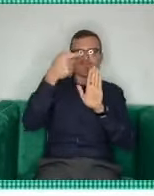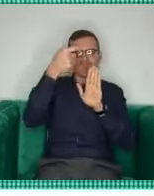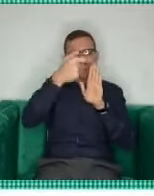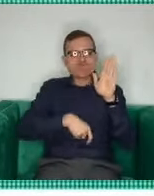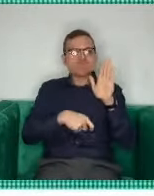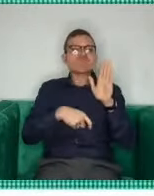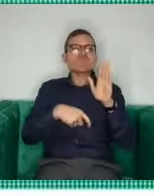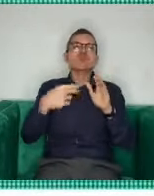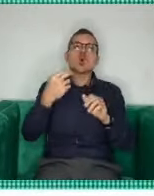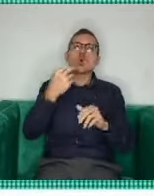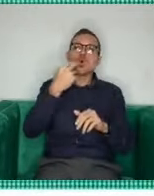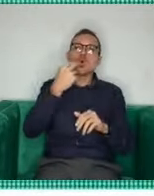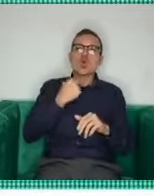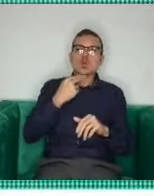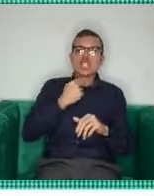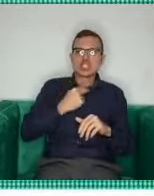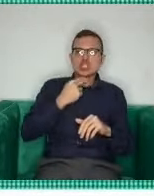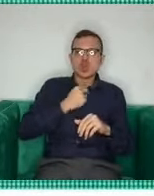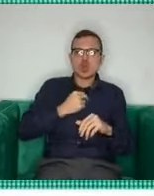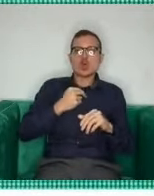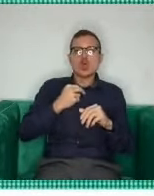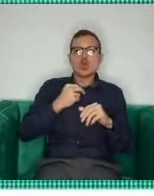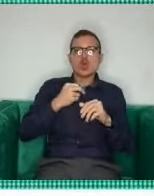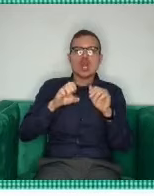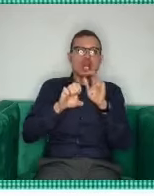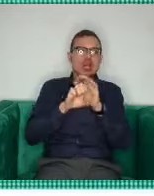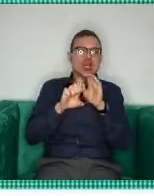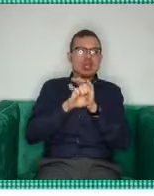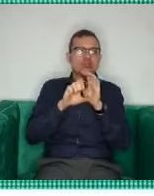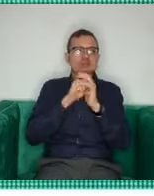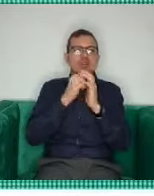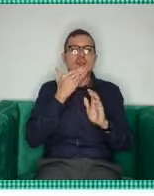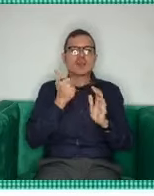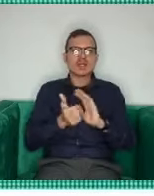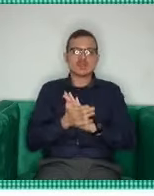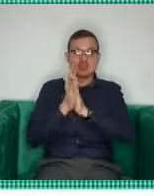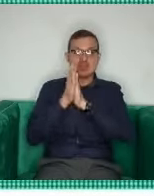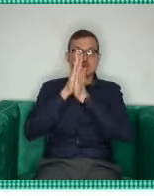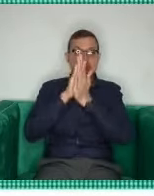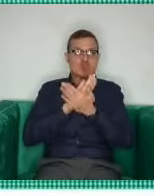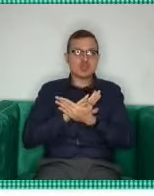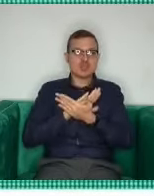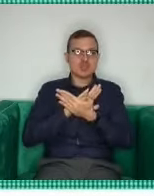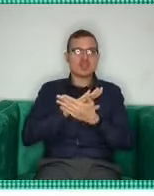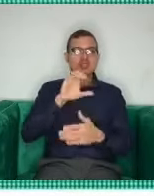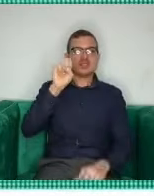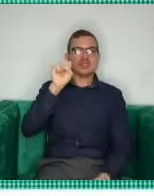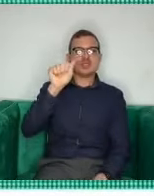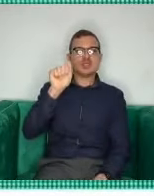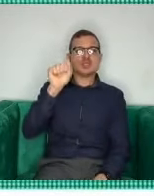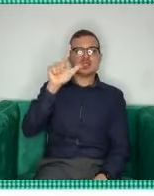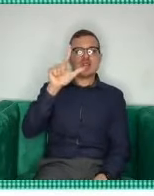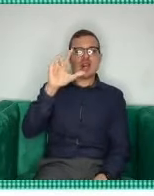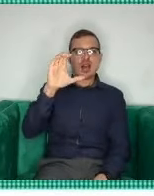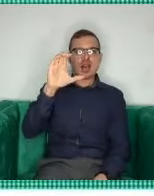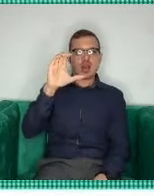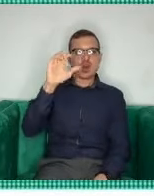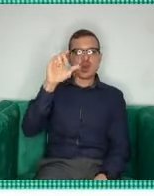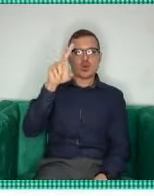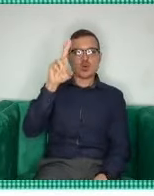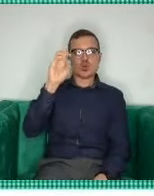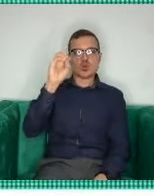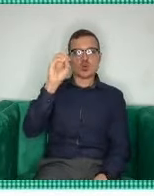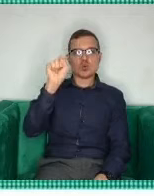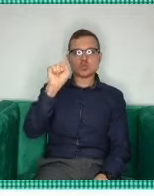con osa, como la sacarosa. Okay. También tenemos el MSG, que es el